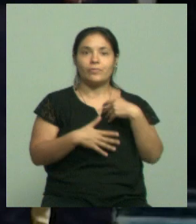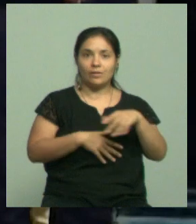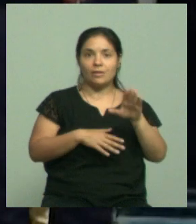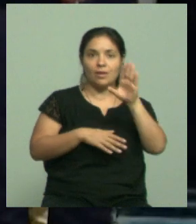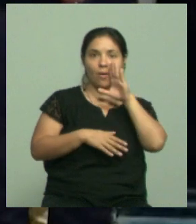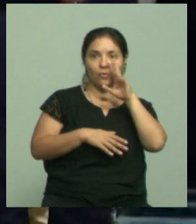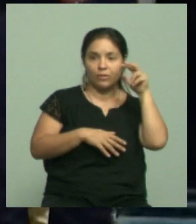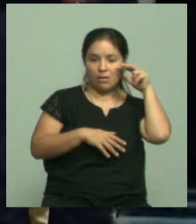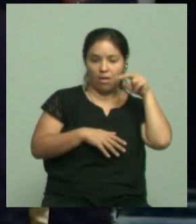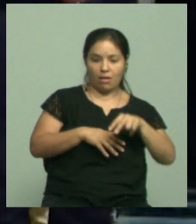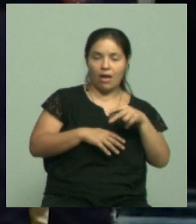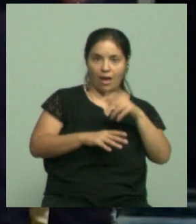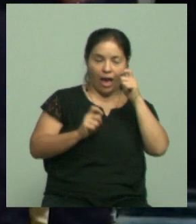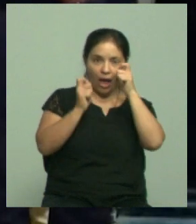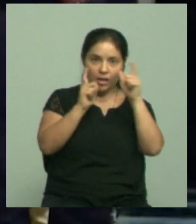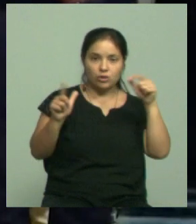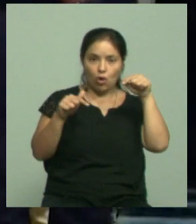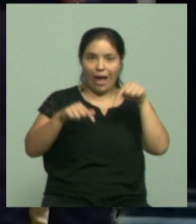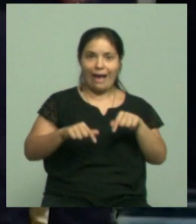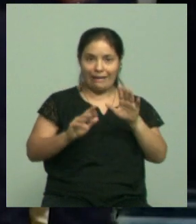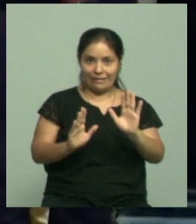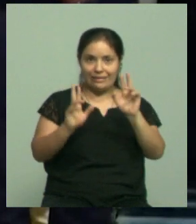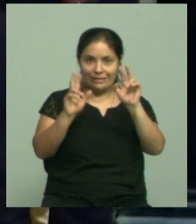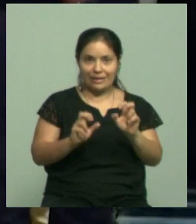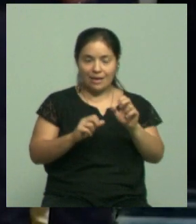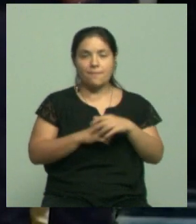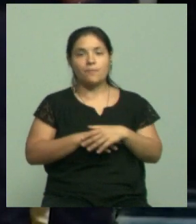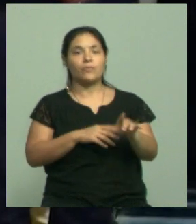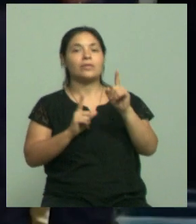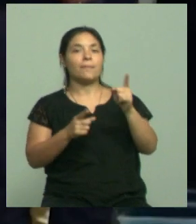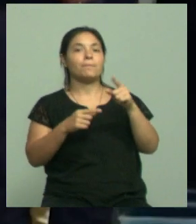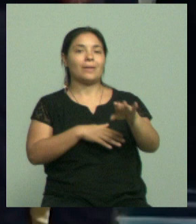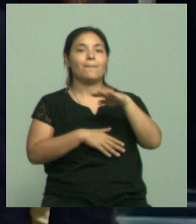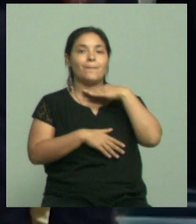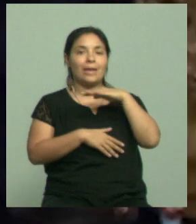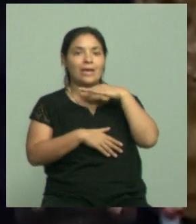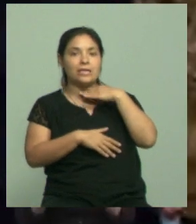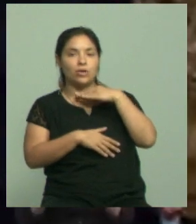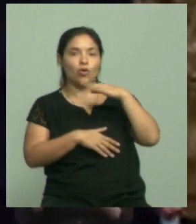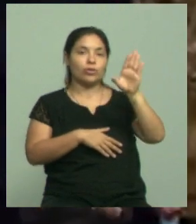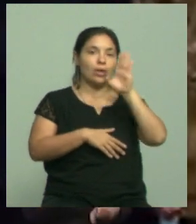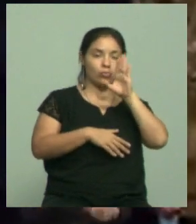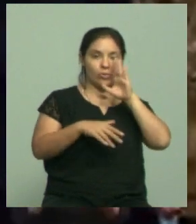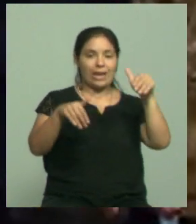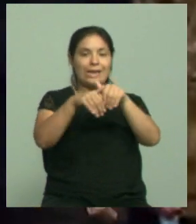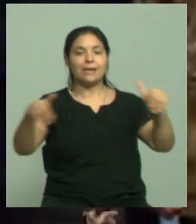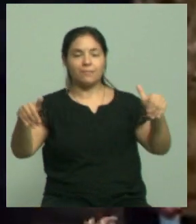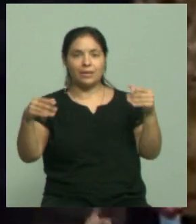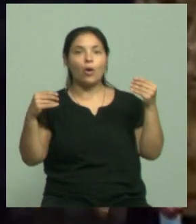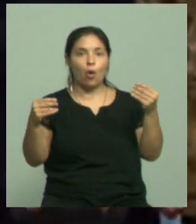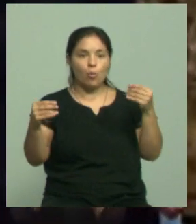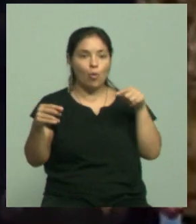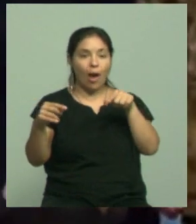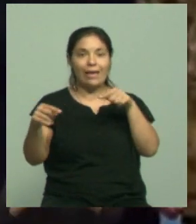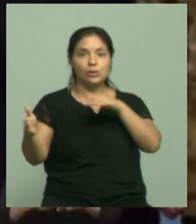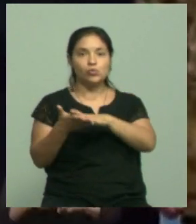toda la disputa hacia el sur del Río Bravo, ¿no? El límite entre México y Estados Unidos, cómo darle respuesta a esa situación. Sí. Lo